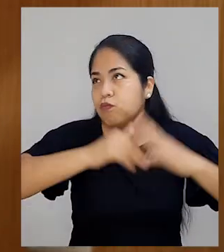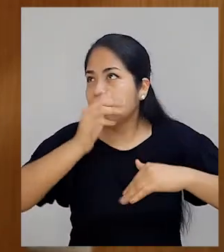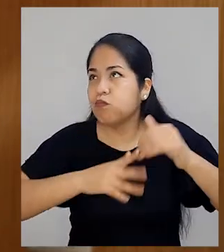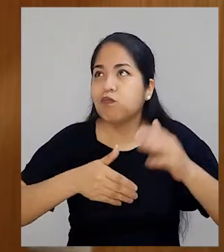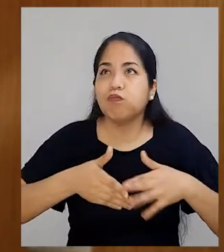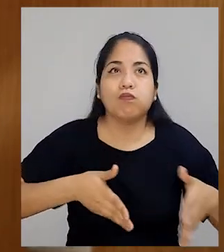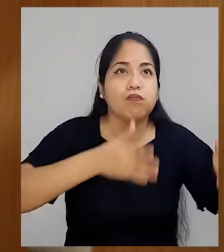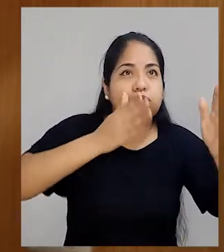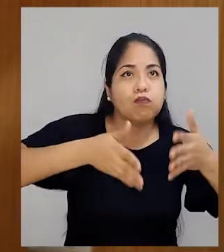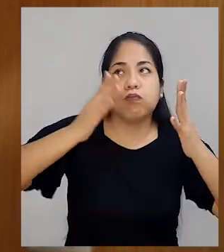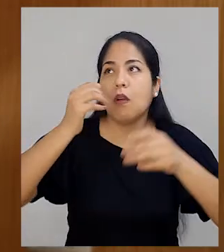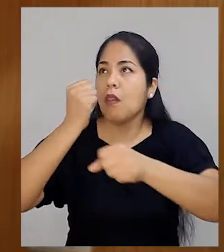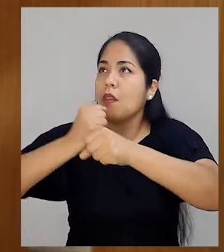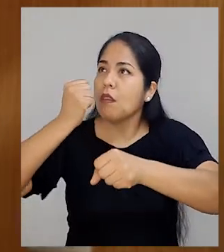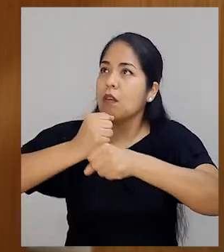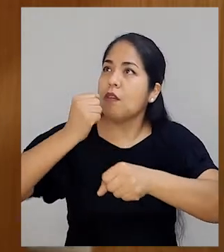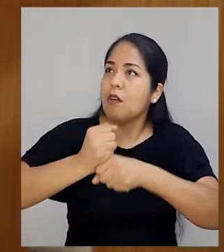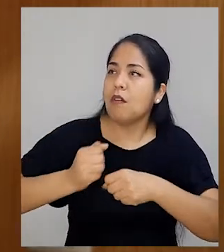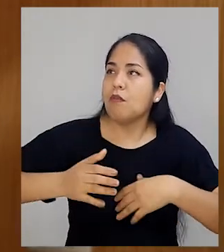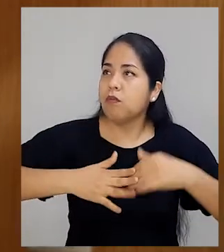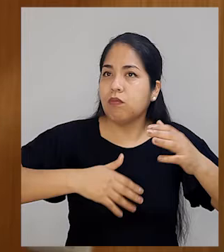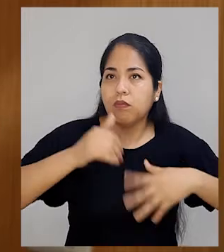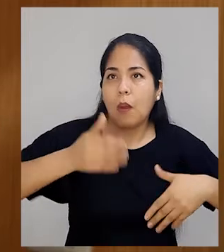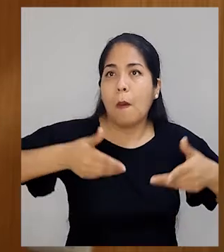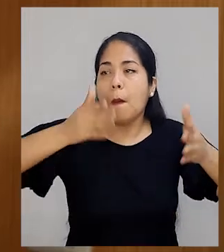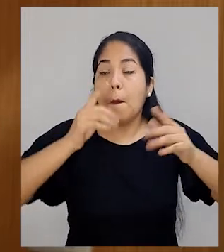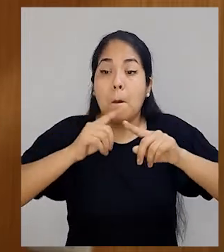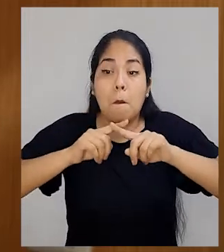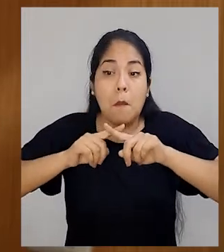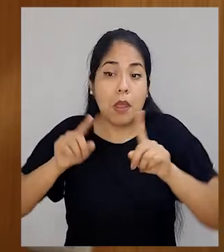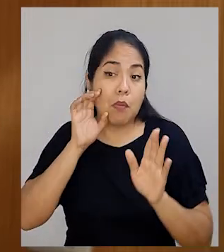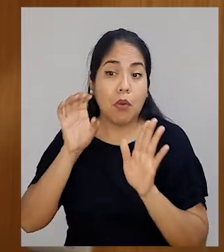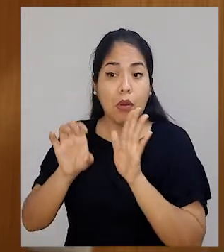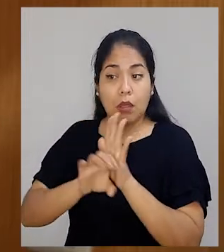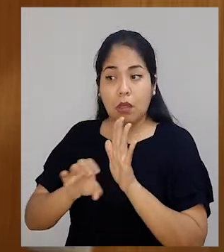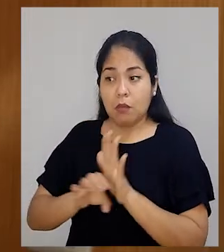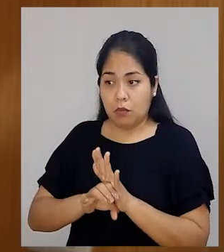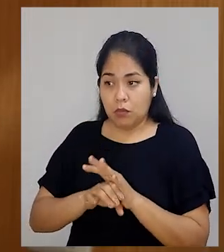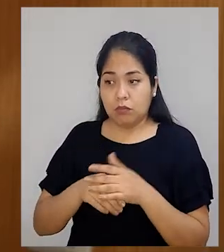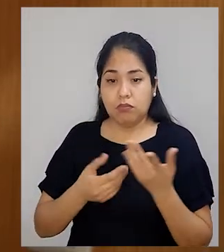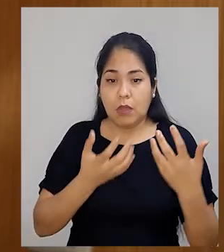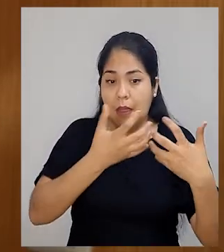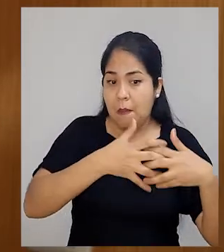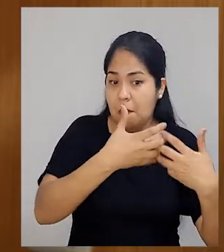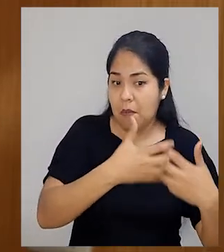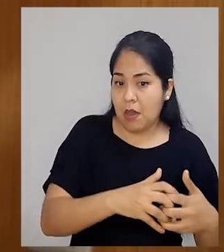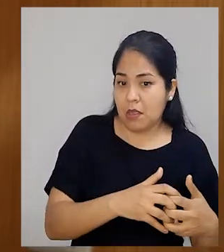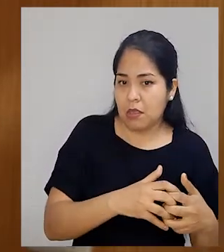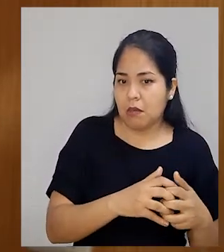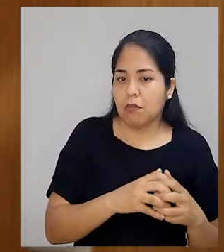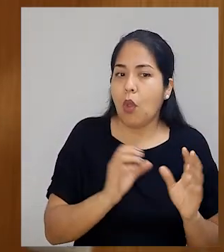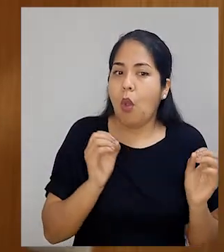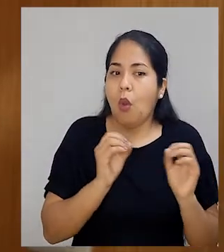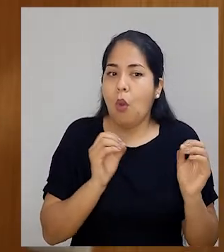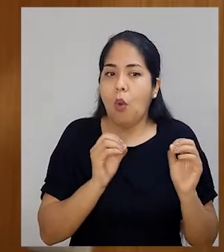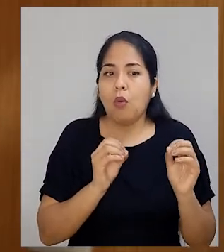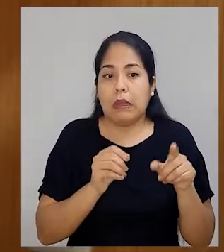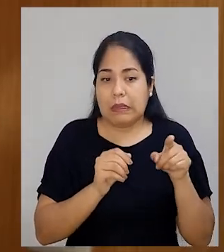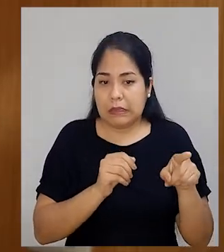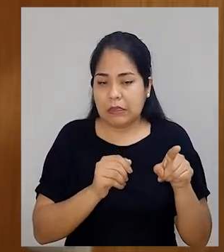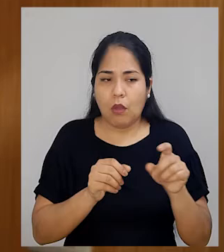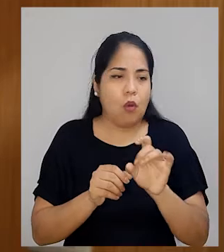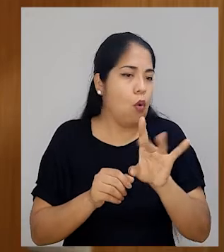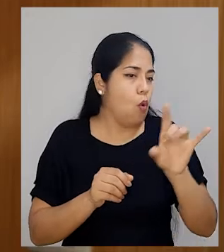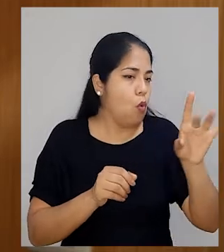Por ejemplo, construcción civil, ¿no? Para los obreros de construcción civil. Pero eso no podrá impedir, por ejemplo, que la empresa de construcción civil